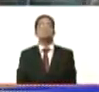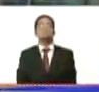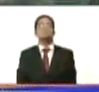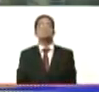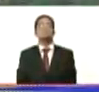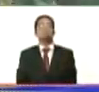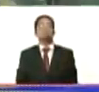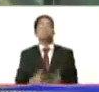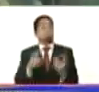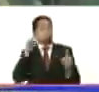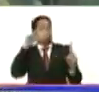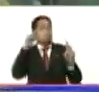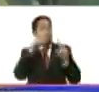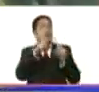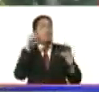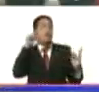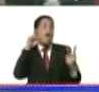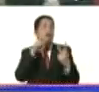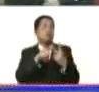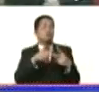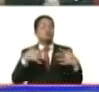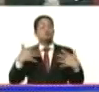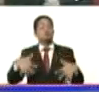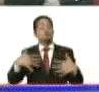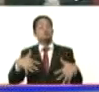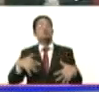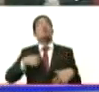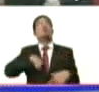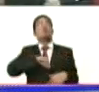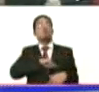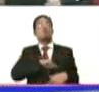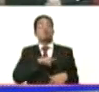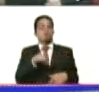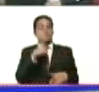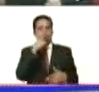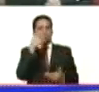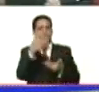Grandes retos hemos llevado adelante.